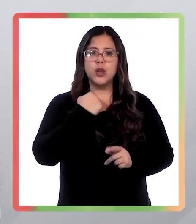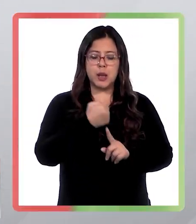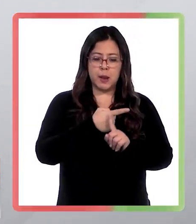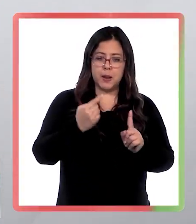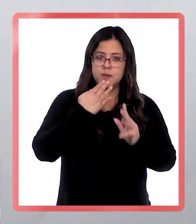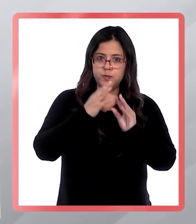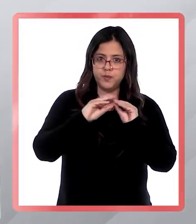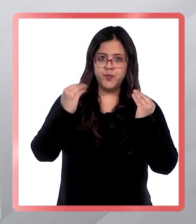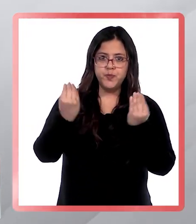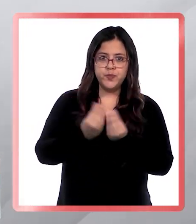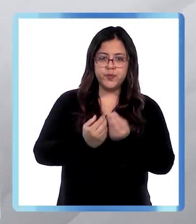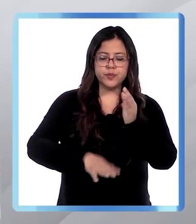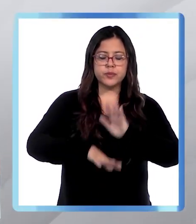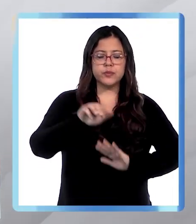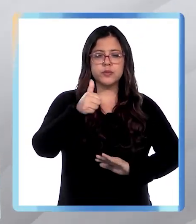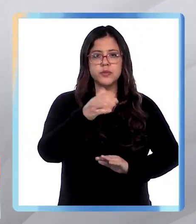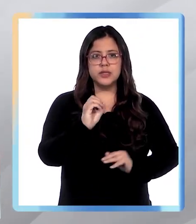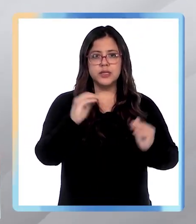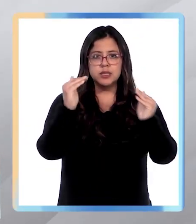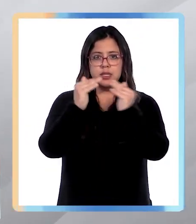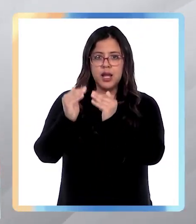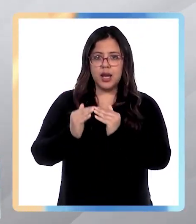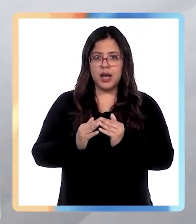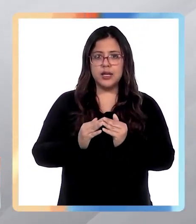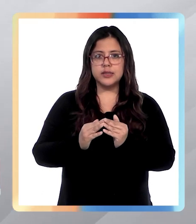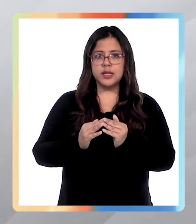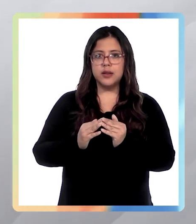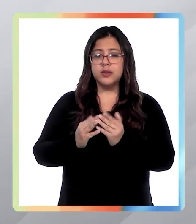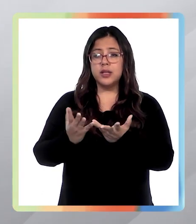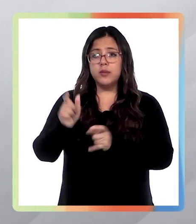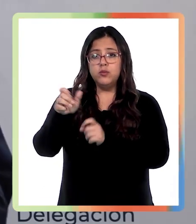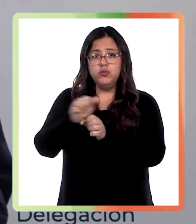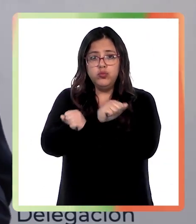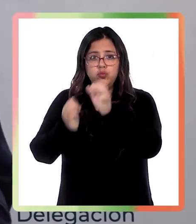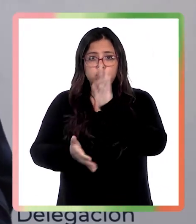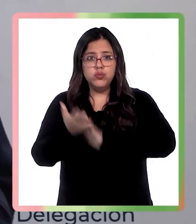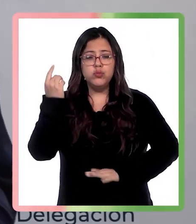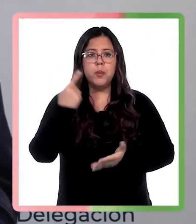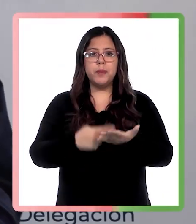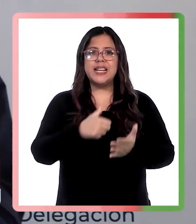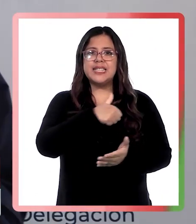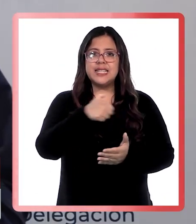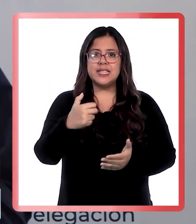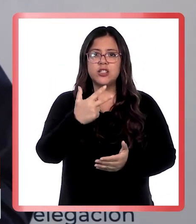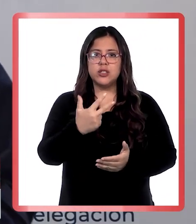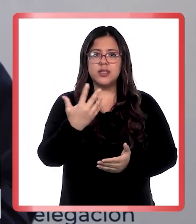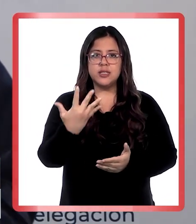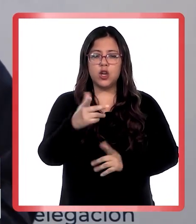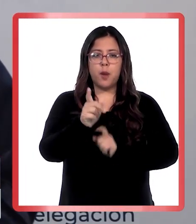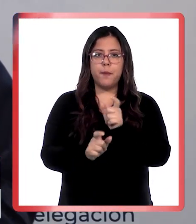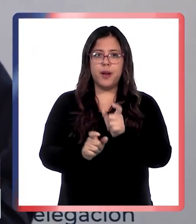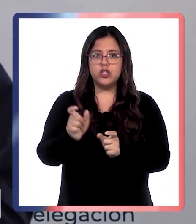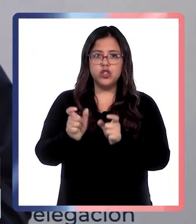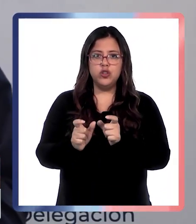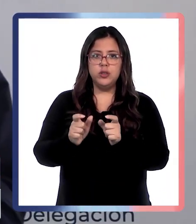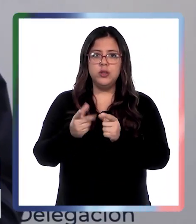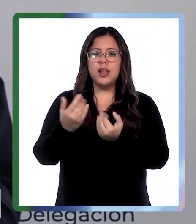daños parciales y totales en más de 60 viviendas aisladas un total de